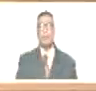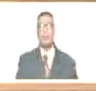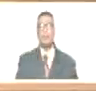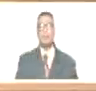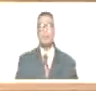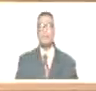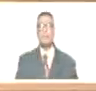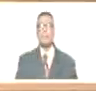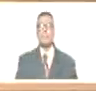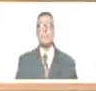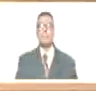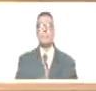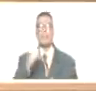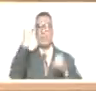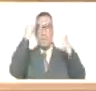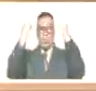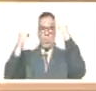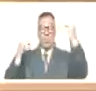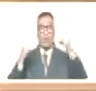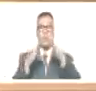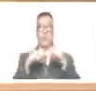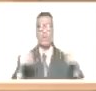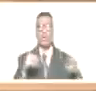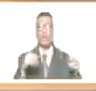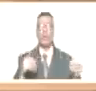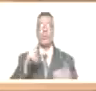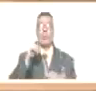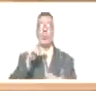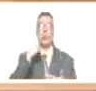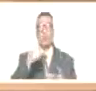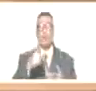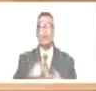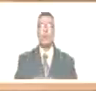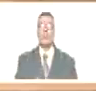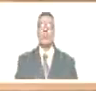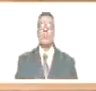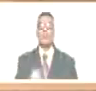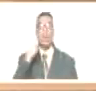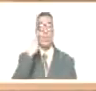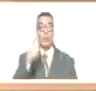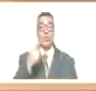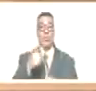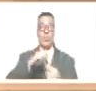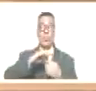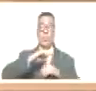una idea de la magnitud de lo que se han robado, de cómo se ha defraudado la nación.